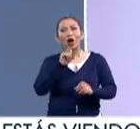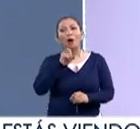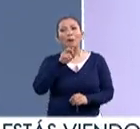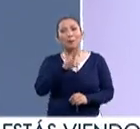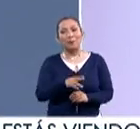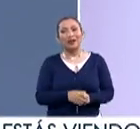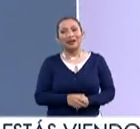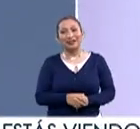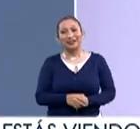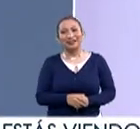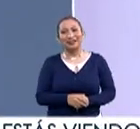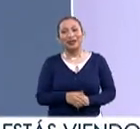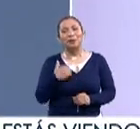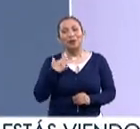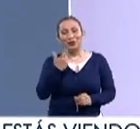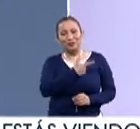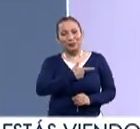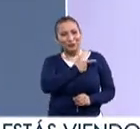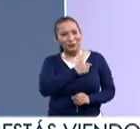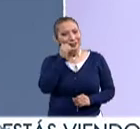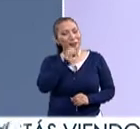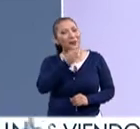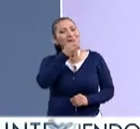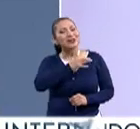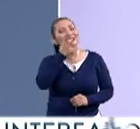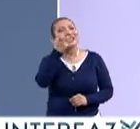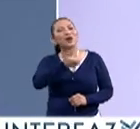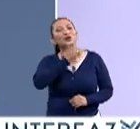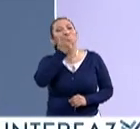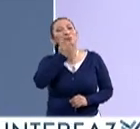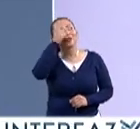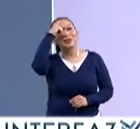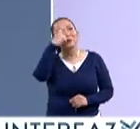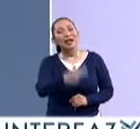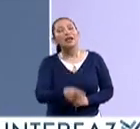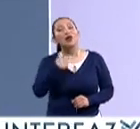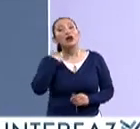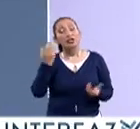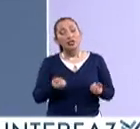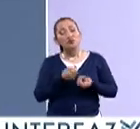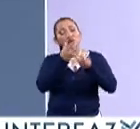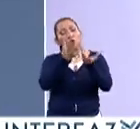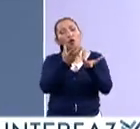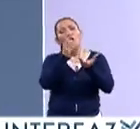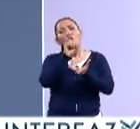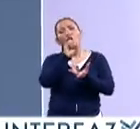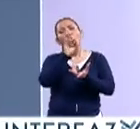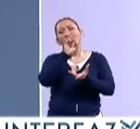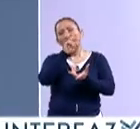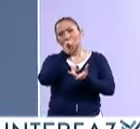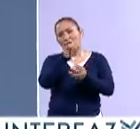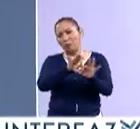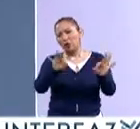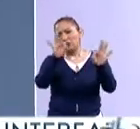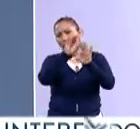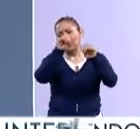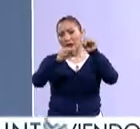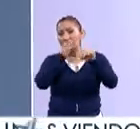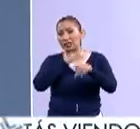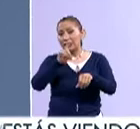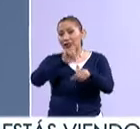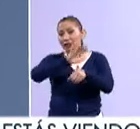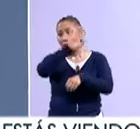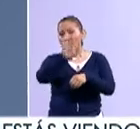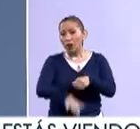Omar, es muy grato siempre festejar estas tradiciones mexicanas y la ofrenda es uno de los elementos fundamentales en la celebración del